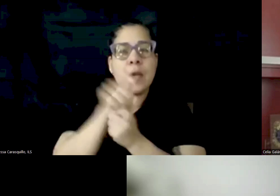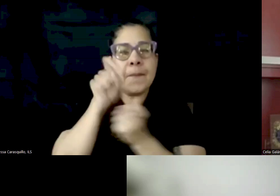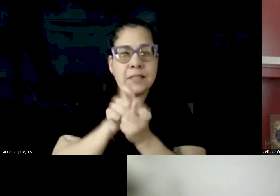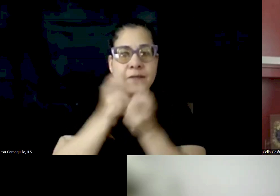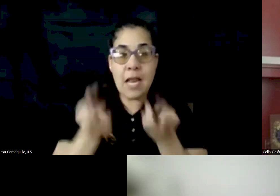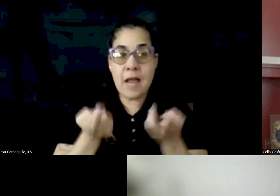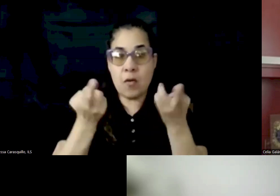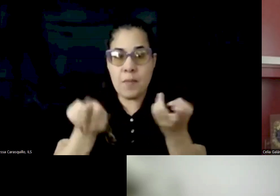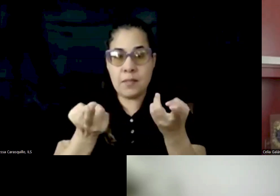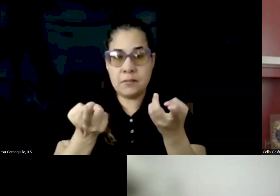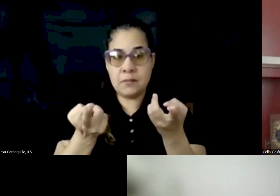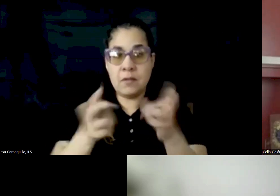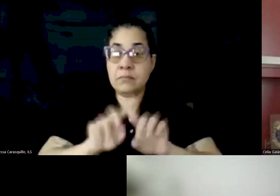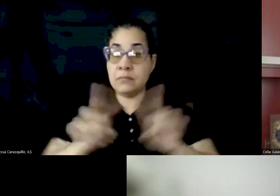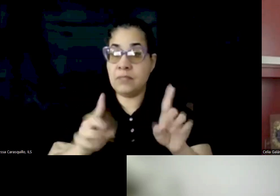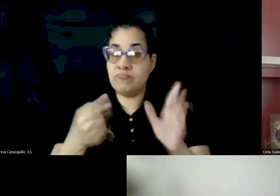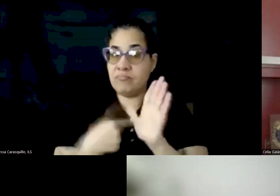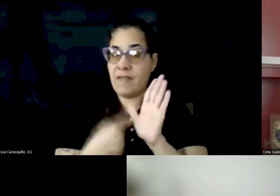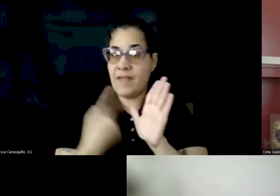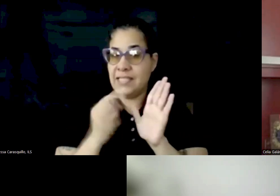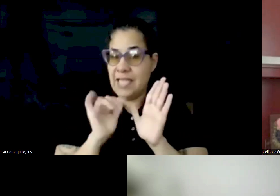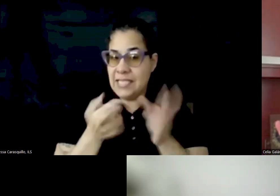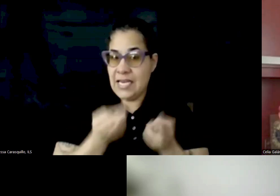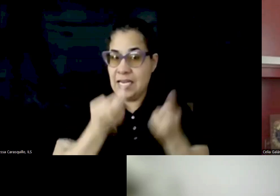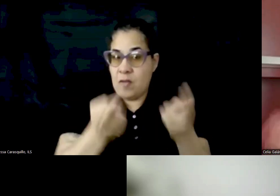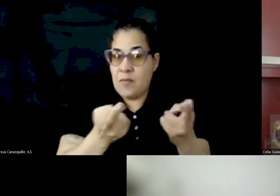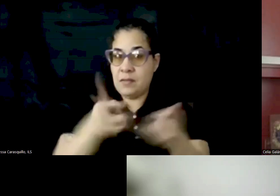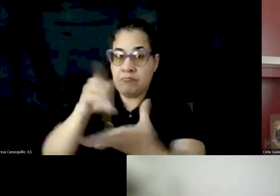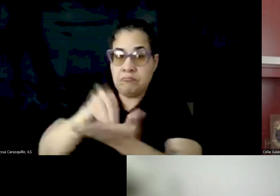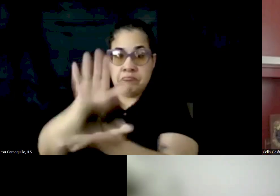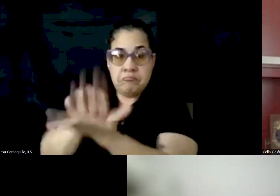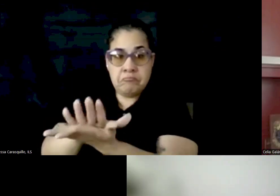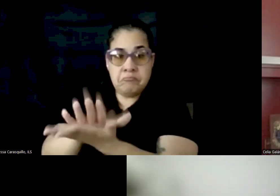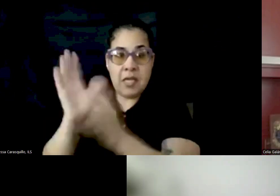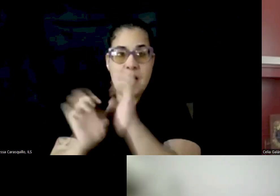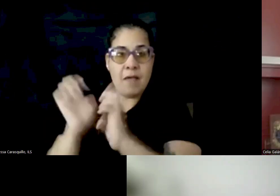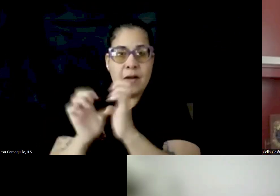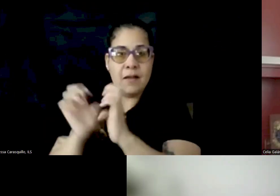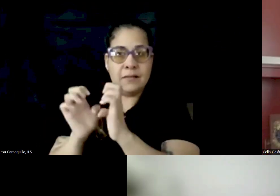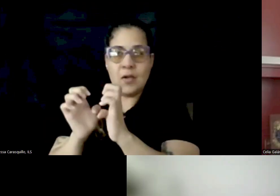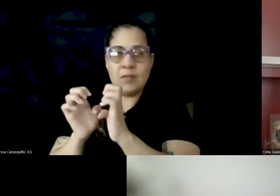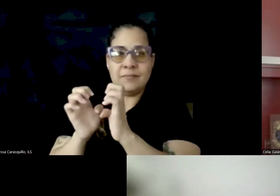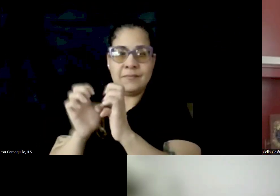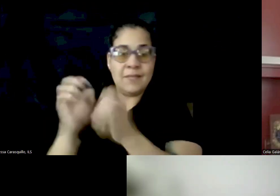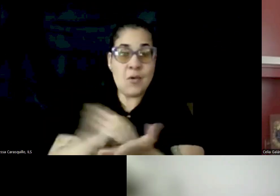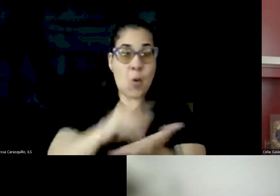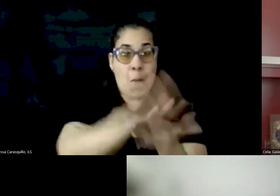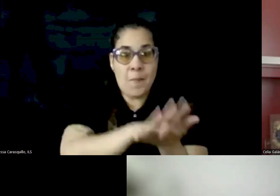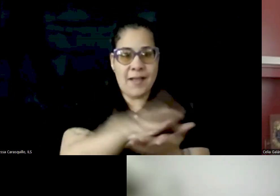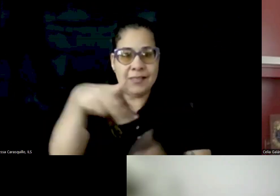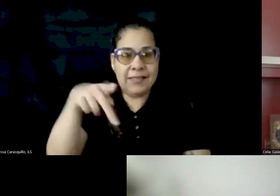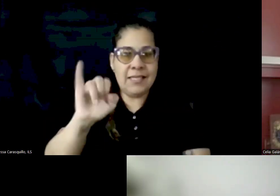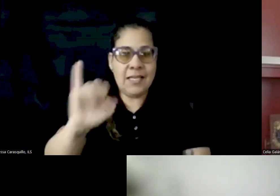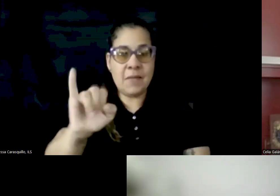que dan. Pero muchas veces esas recomendaciones quedan en la evaluación psicológica y no pasan al PEI. O pasa una versión